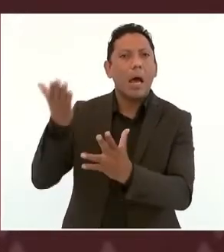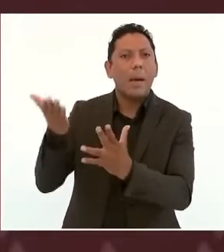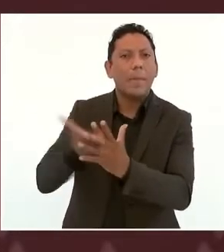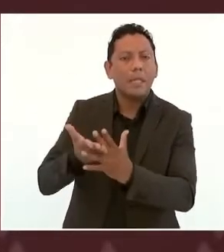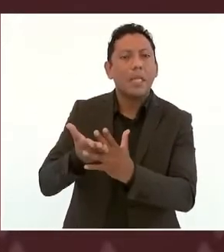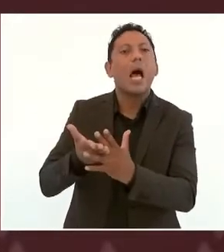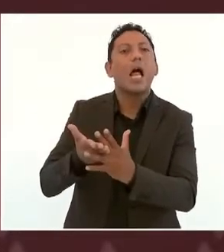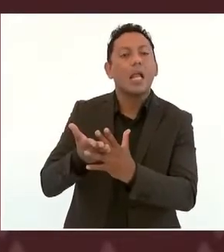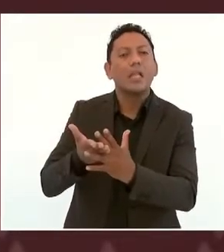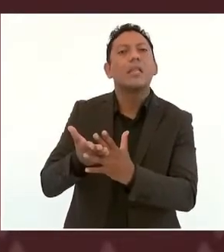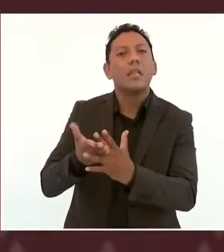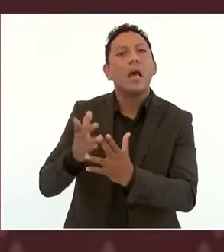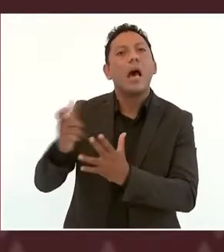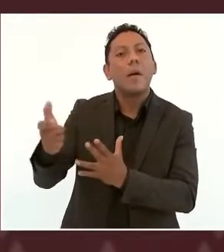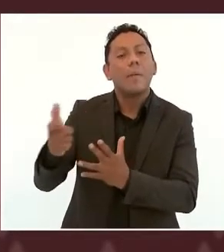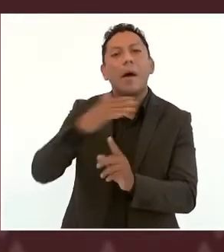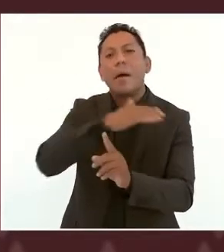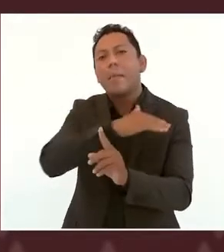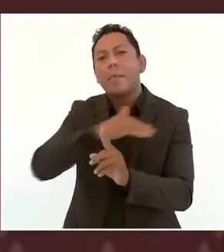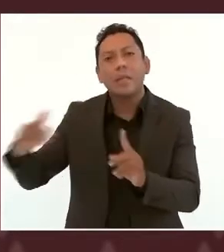IVA, es decir,